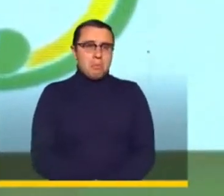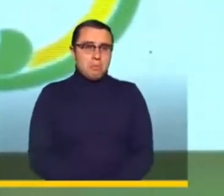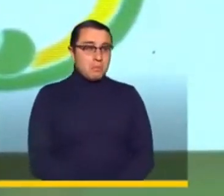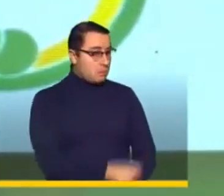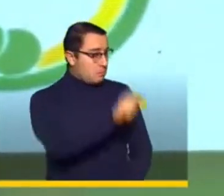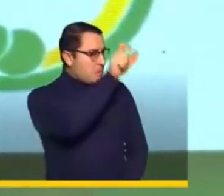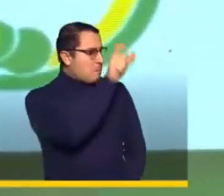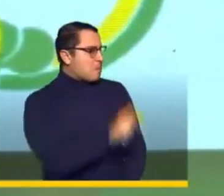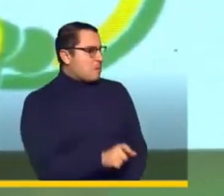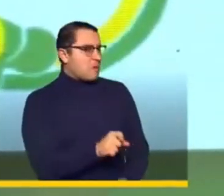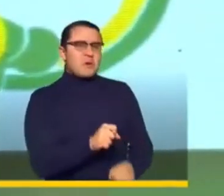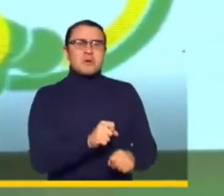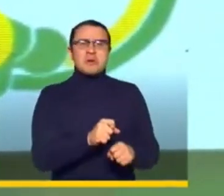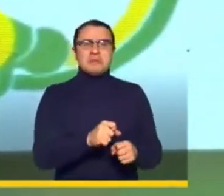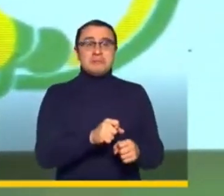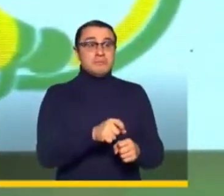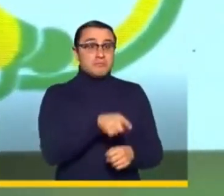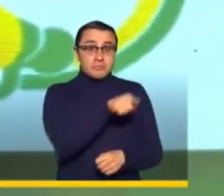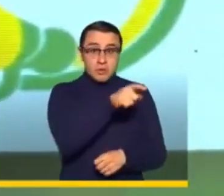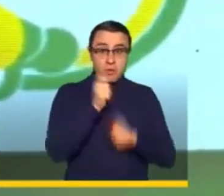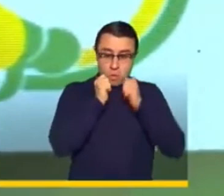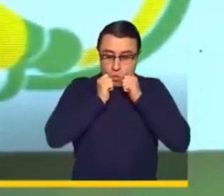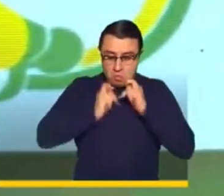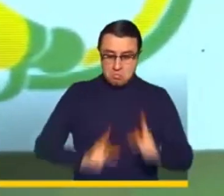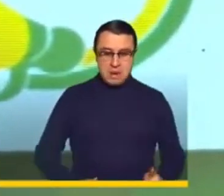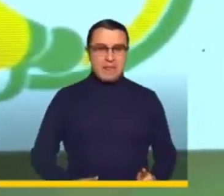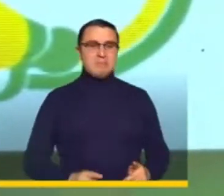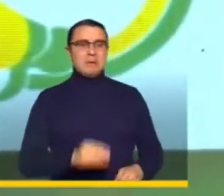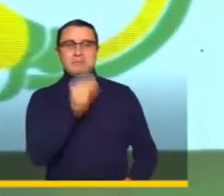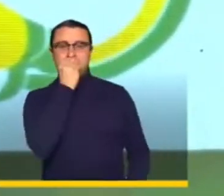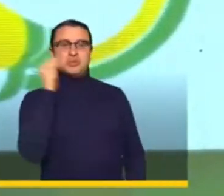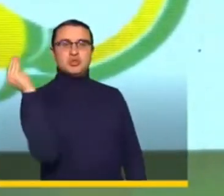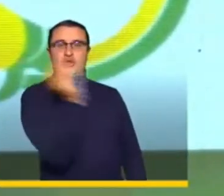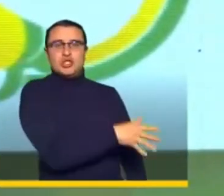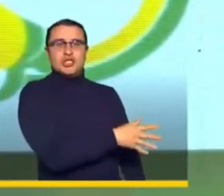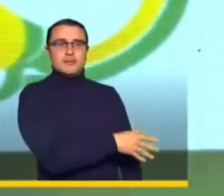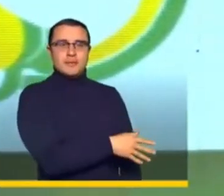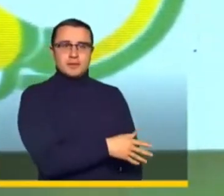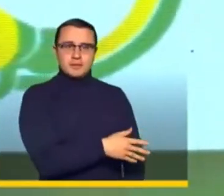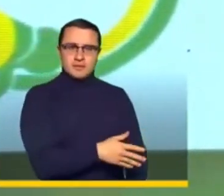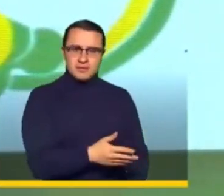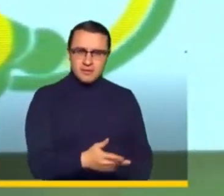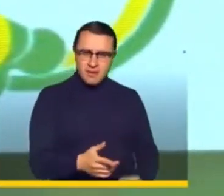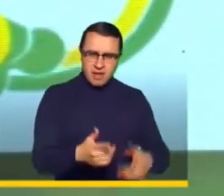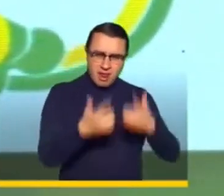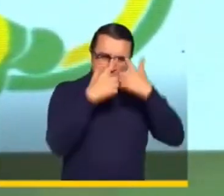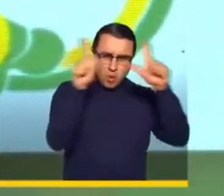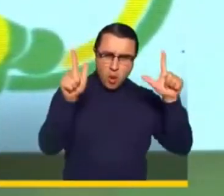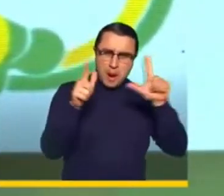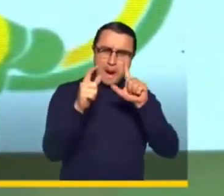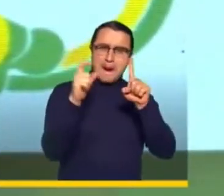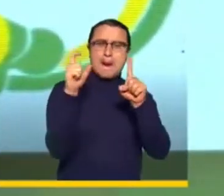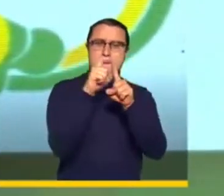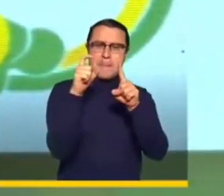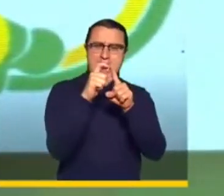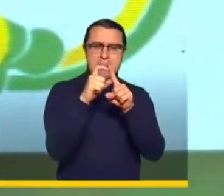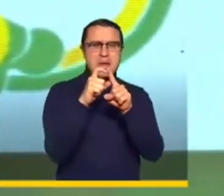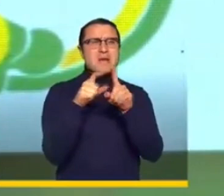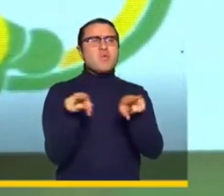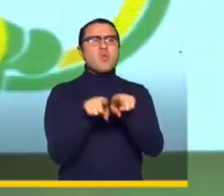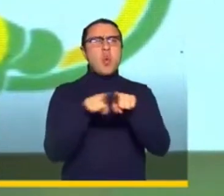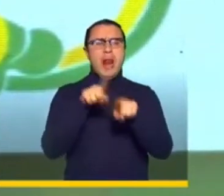alguien al que se desecha a pesar de ser un ser humano. Es un lenguaje de lo que yo denomino el